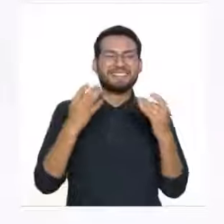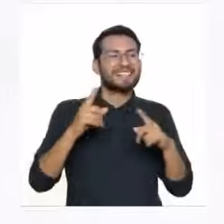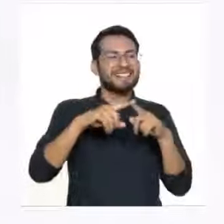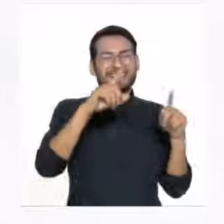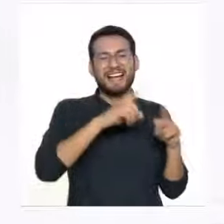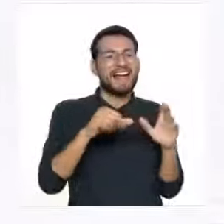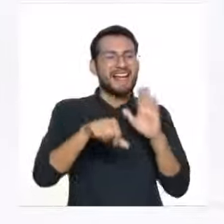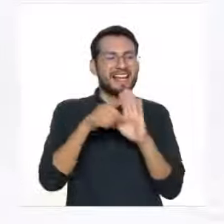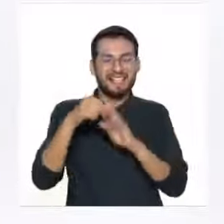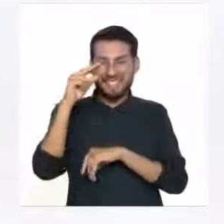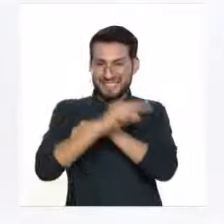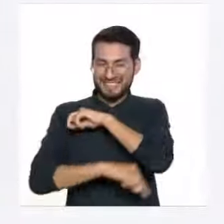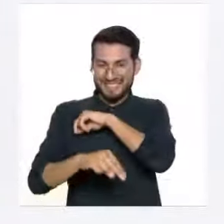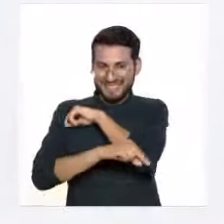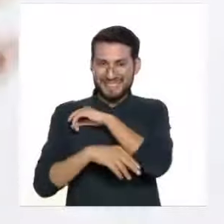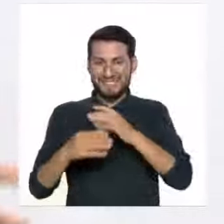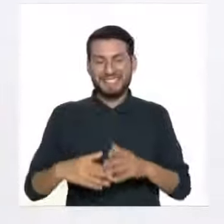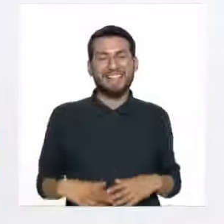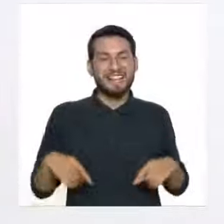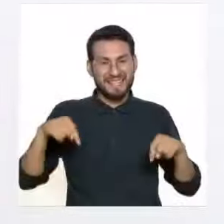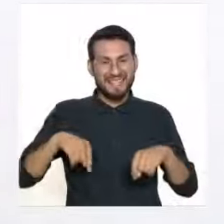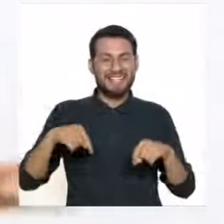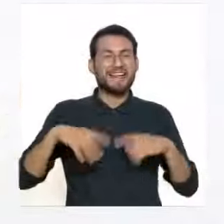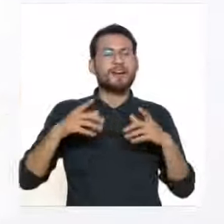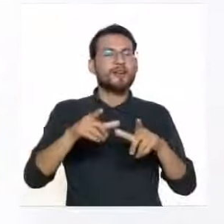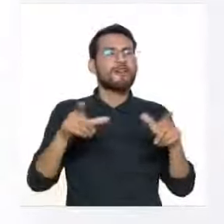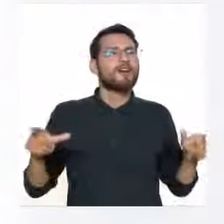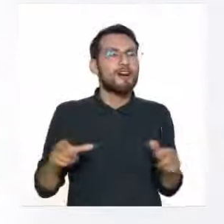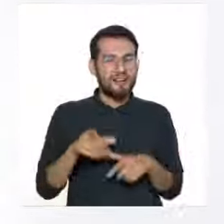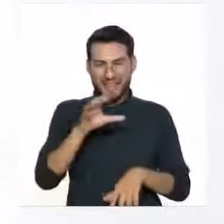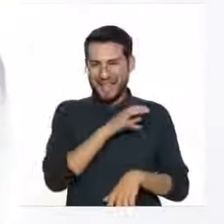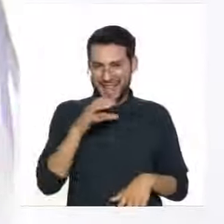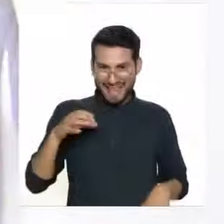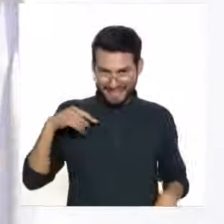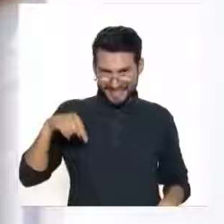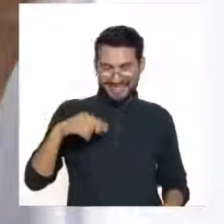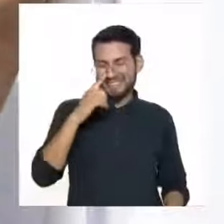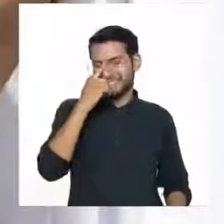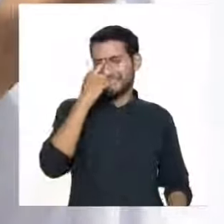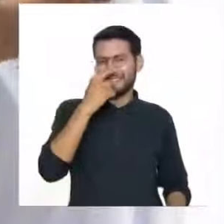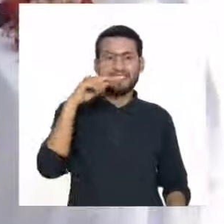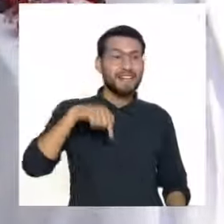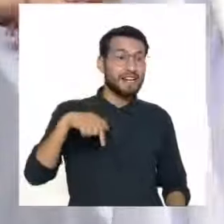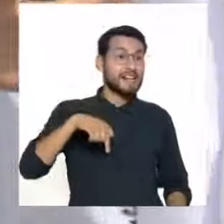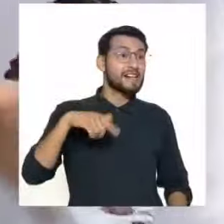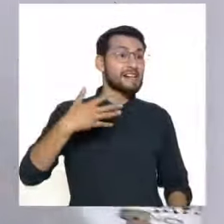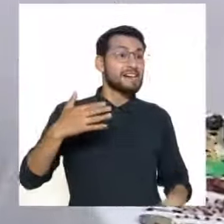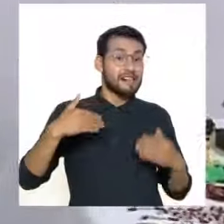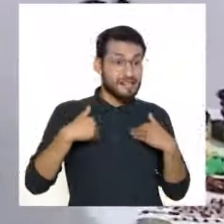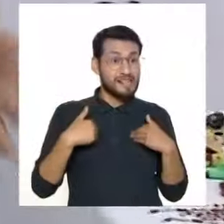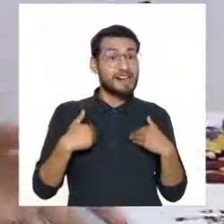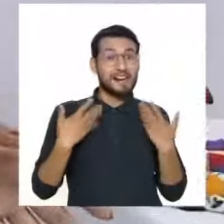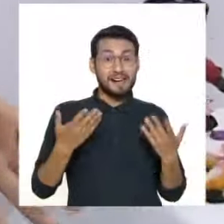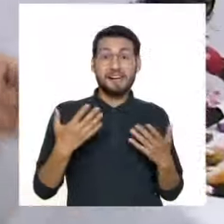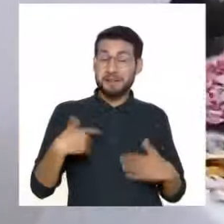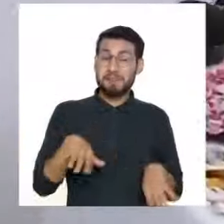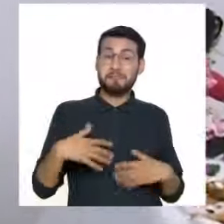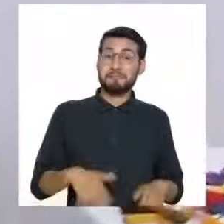artesanos nacionales sobre todo aquí de la región del callao y justamente me encuentro aquí con una